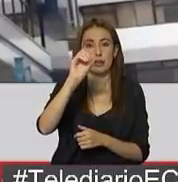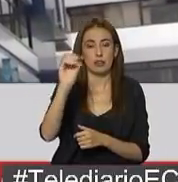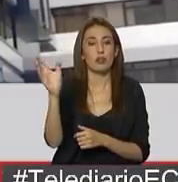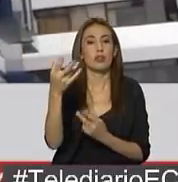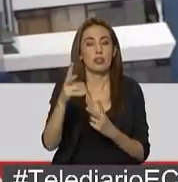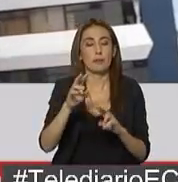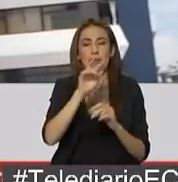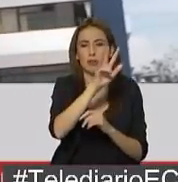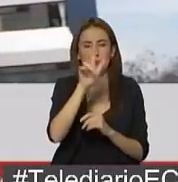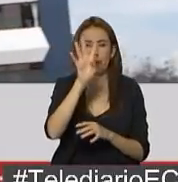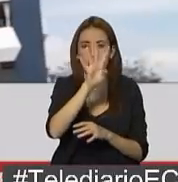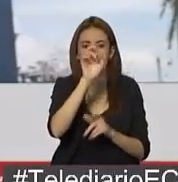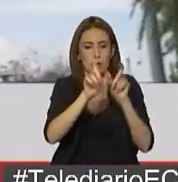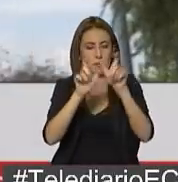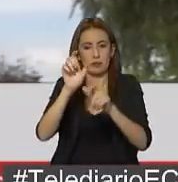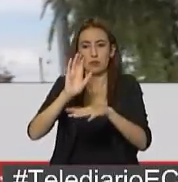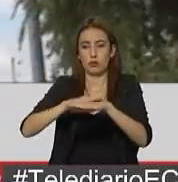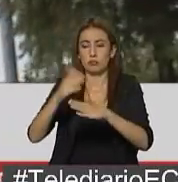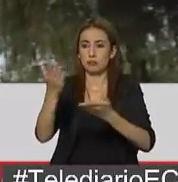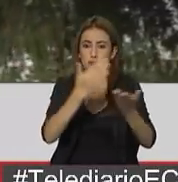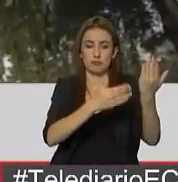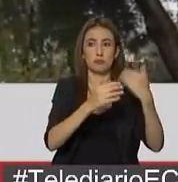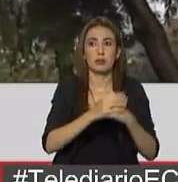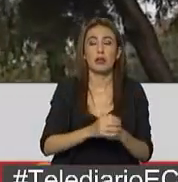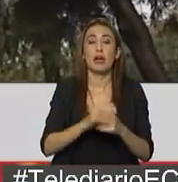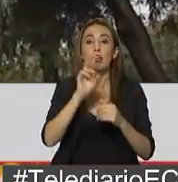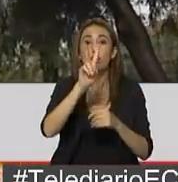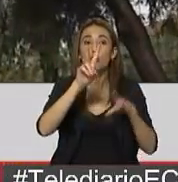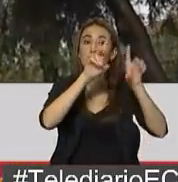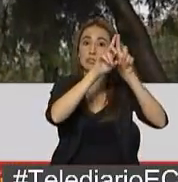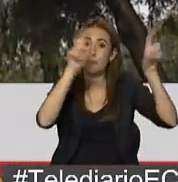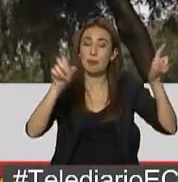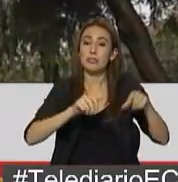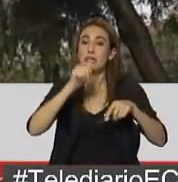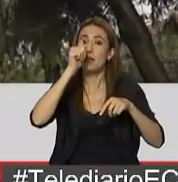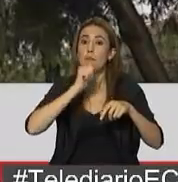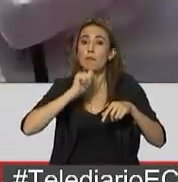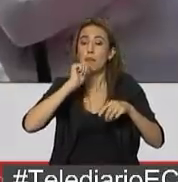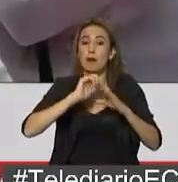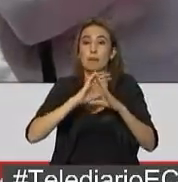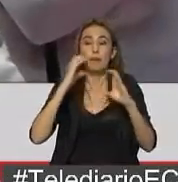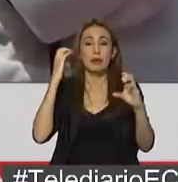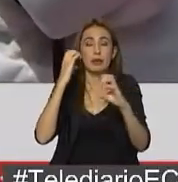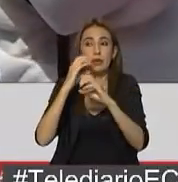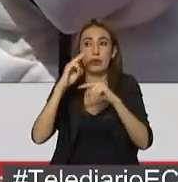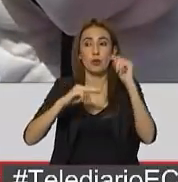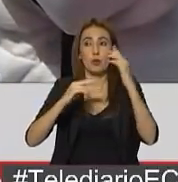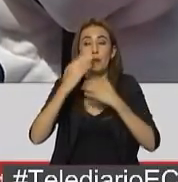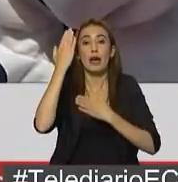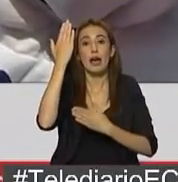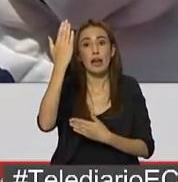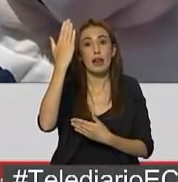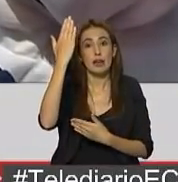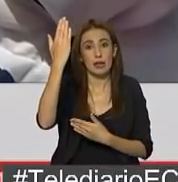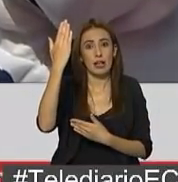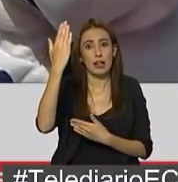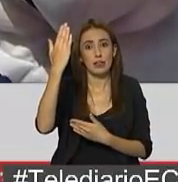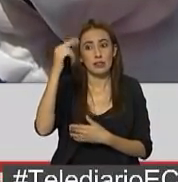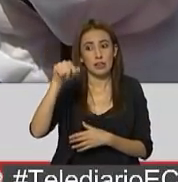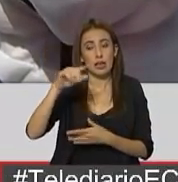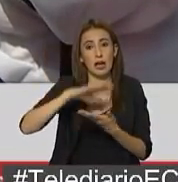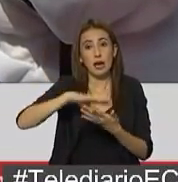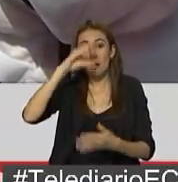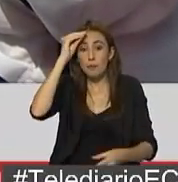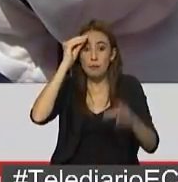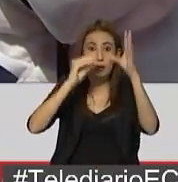los proyectos que se llevaron a cabo en EMAPS y EMOP, se evadió el sistema de contratación pública. El alcalde Yunda parece que aprendió muy